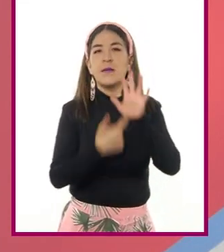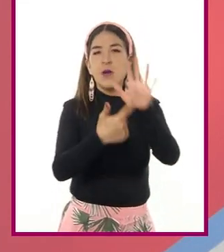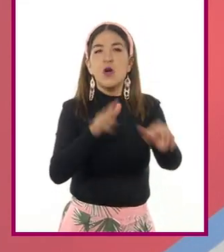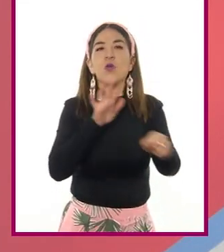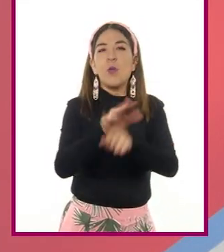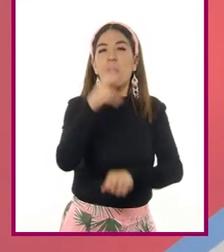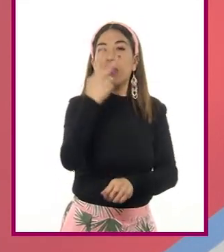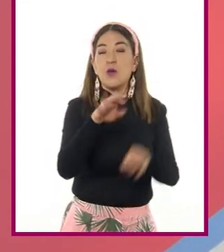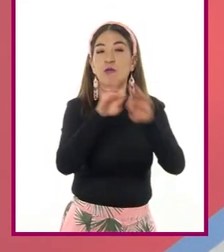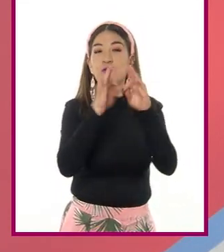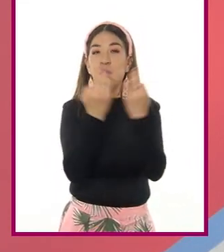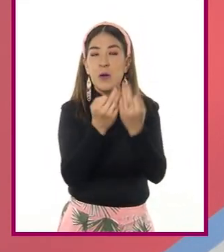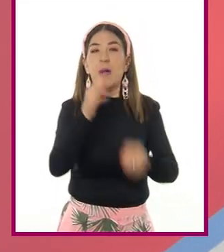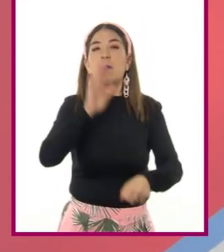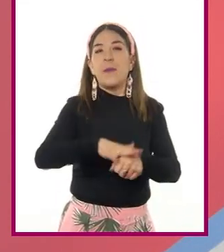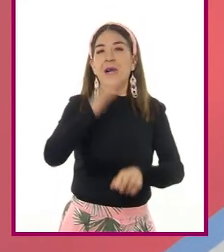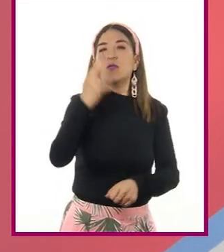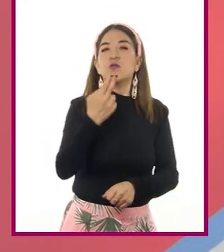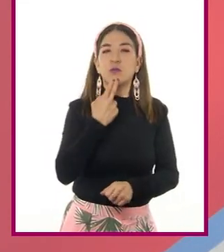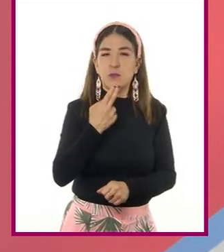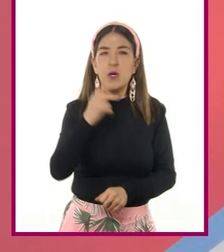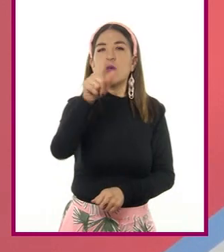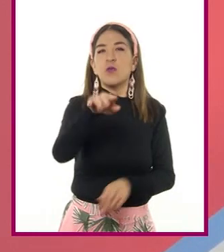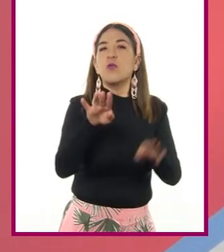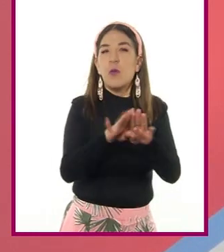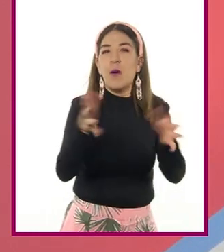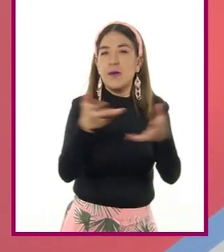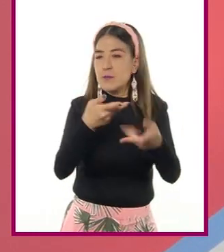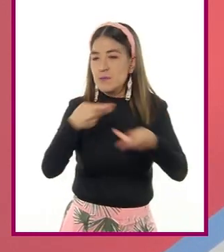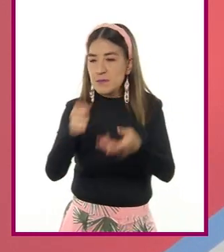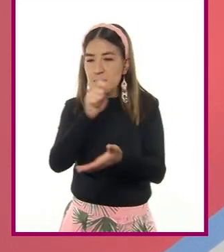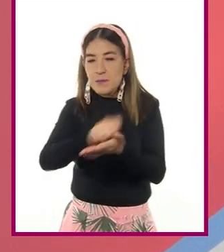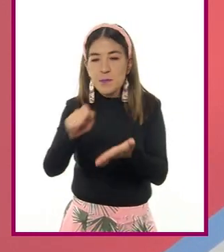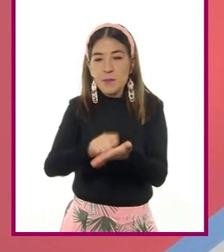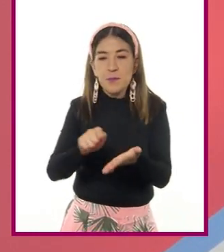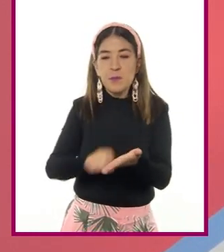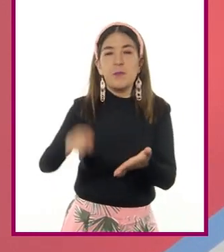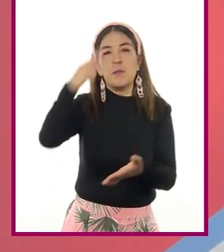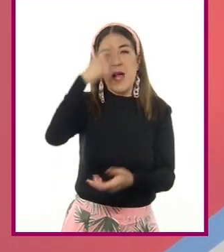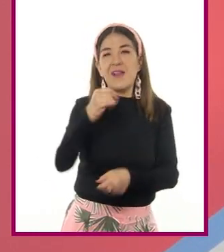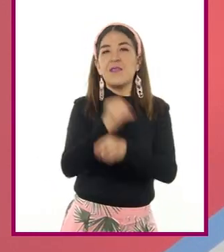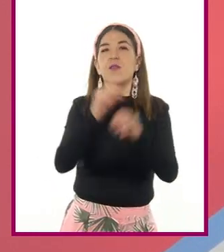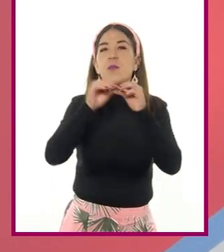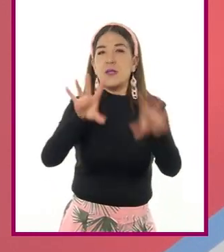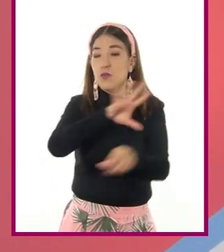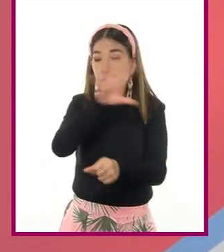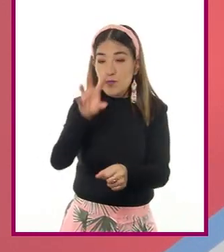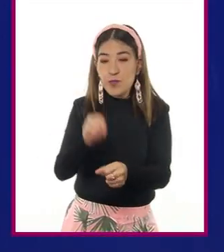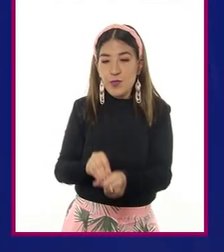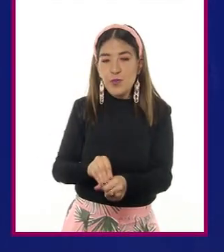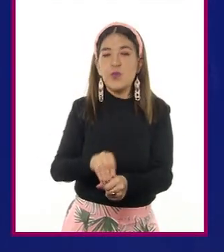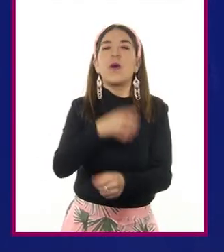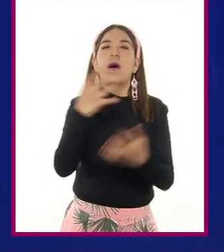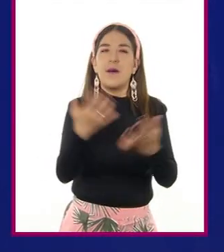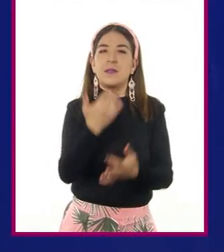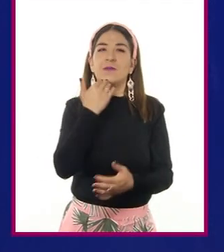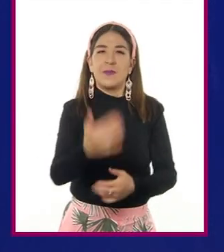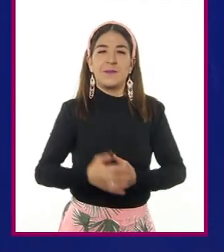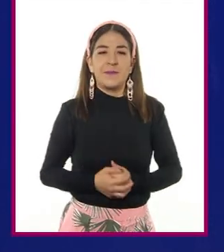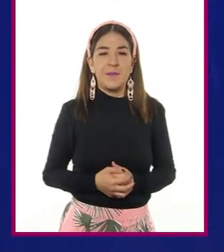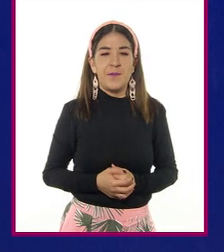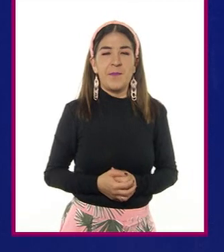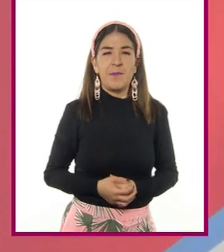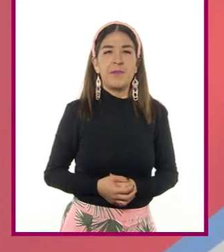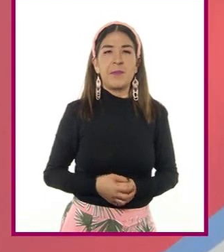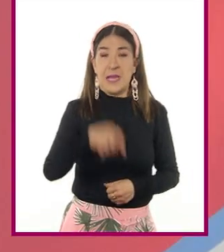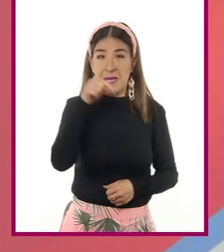tipos que se usan más y cómo debemos elaborarlas para recabar toda la información que se pueda.